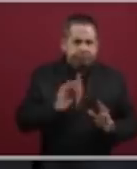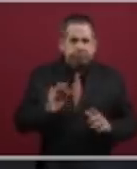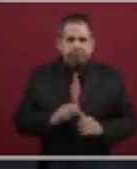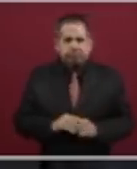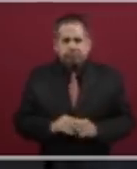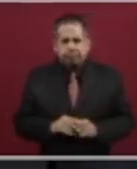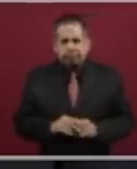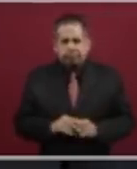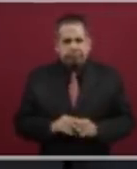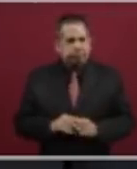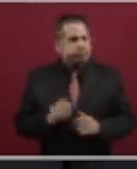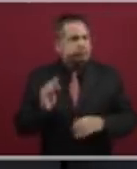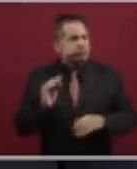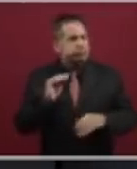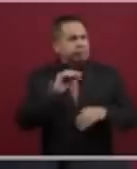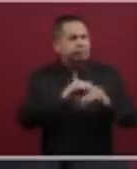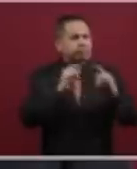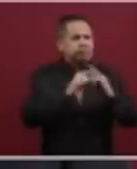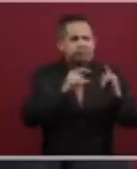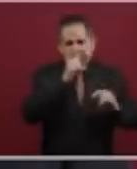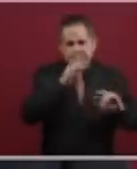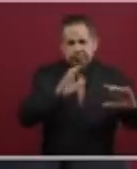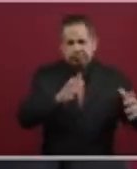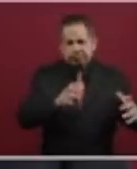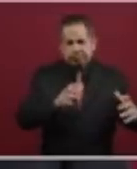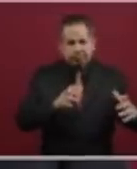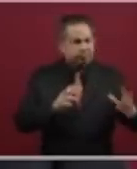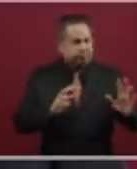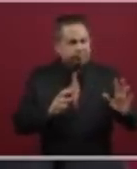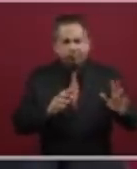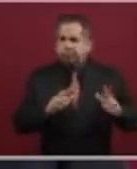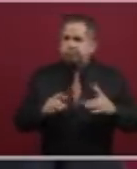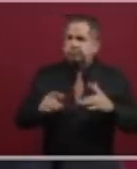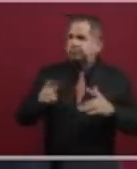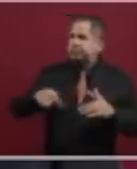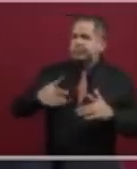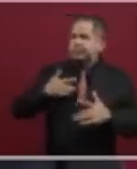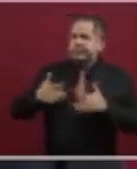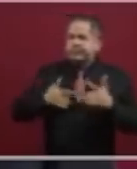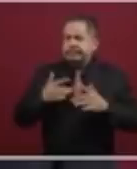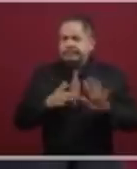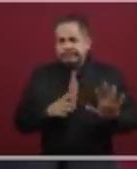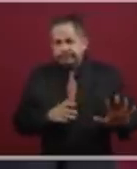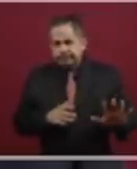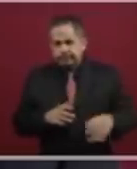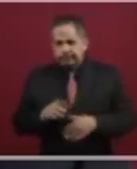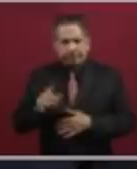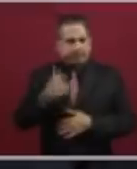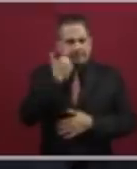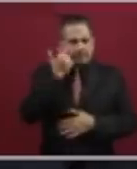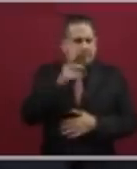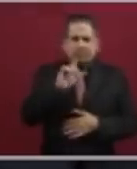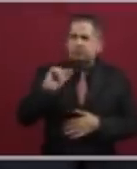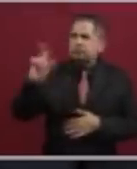un plantón, un motín emocional al funcionario que sea,